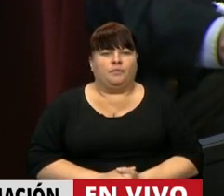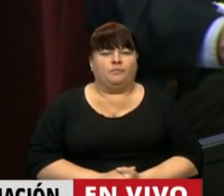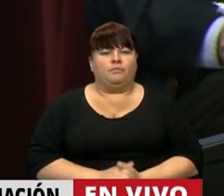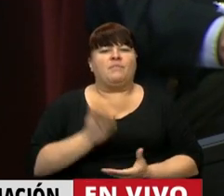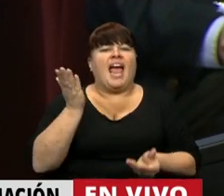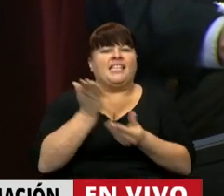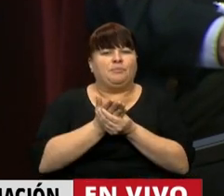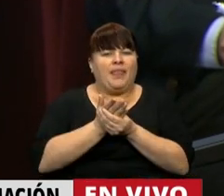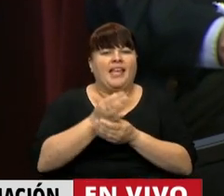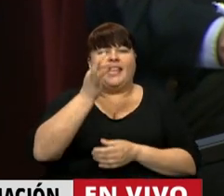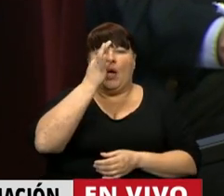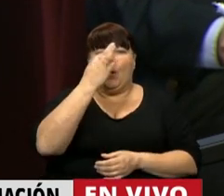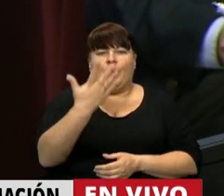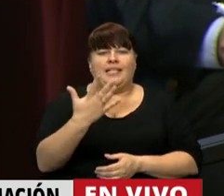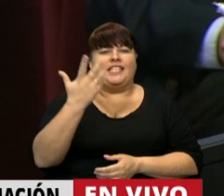Expediente